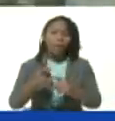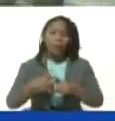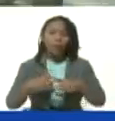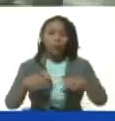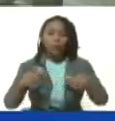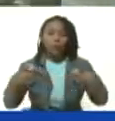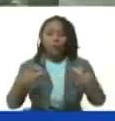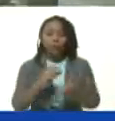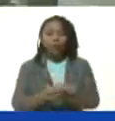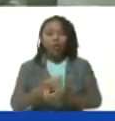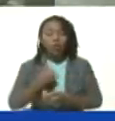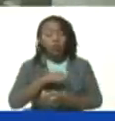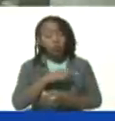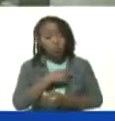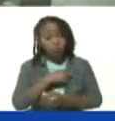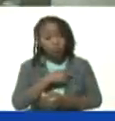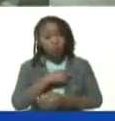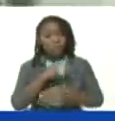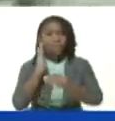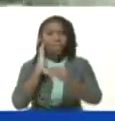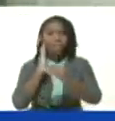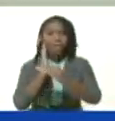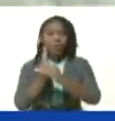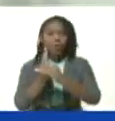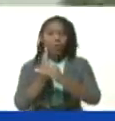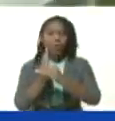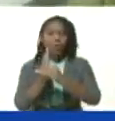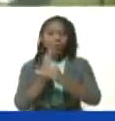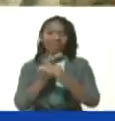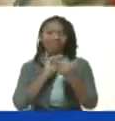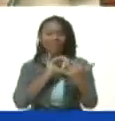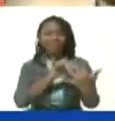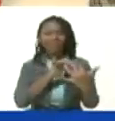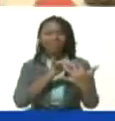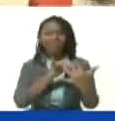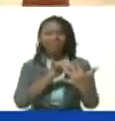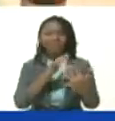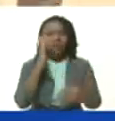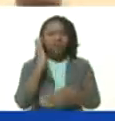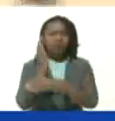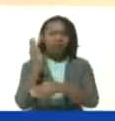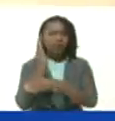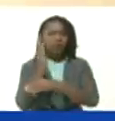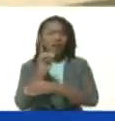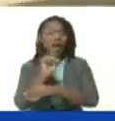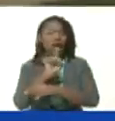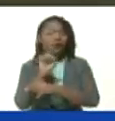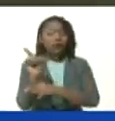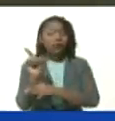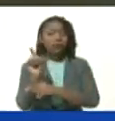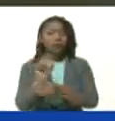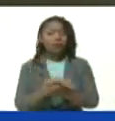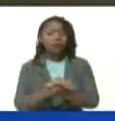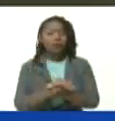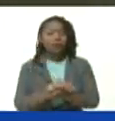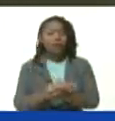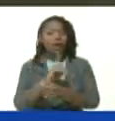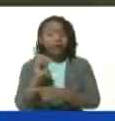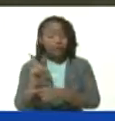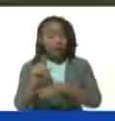crecimiento, nosotros neutralizaremos la guerra económica y las sanciones. Y así ha